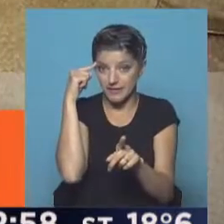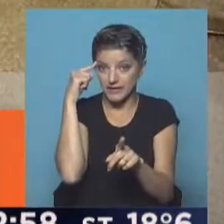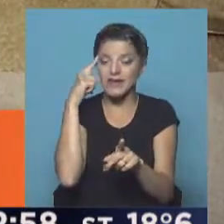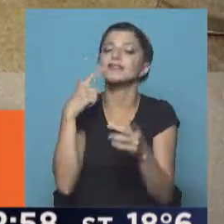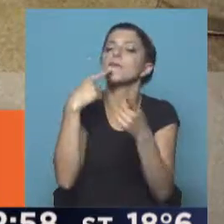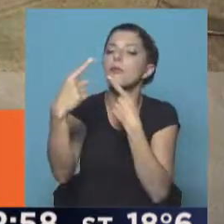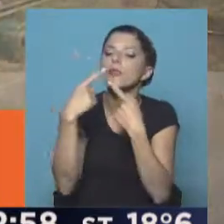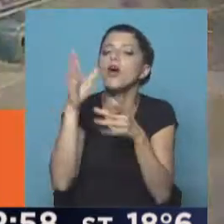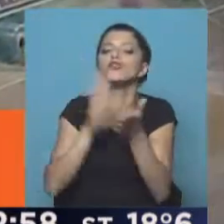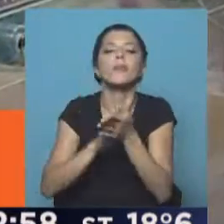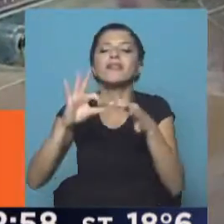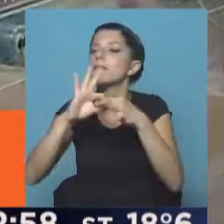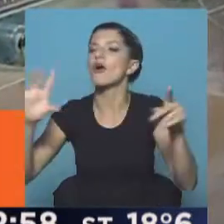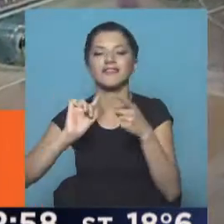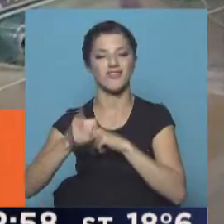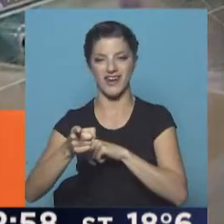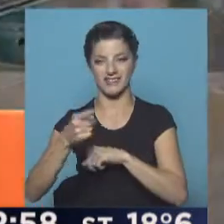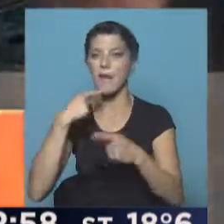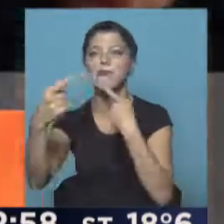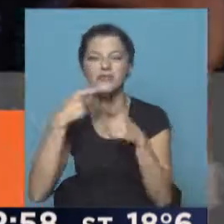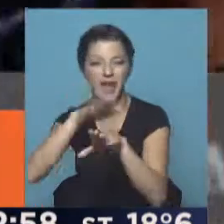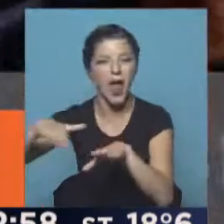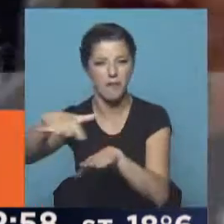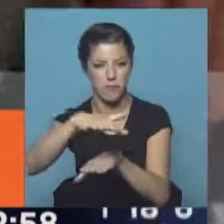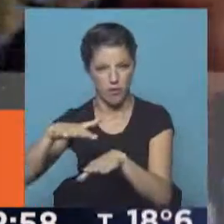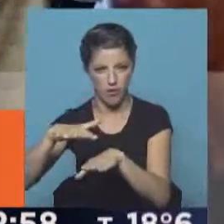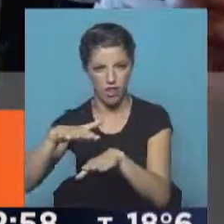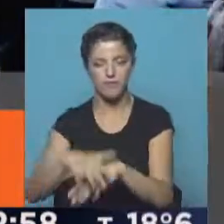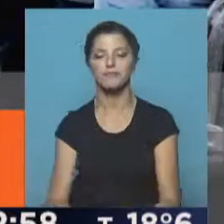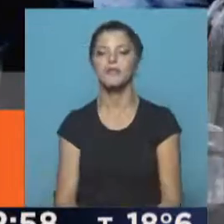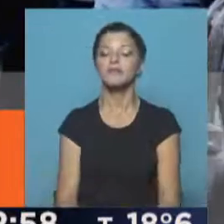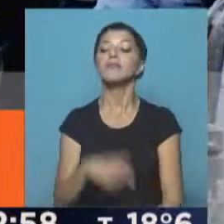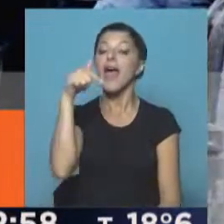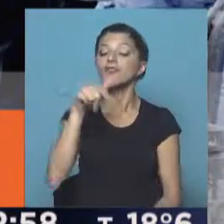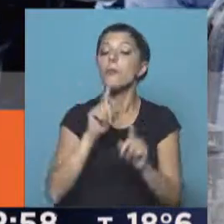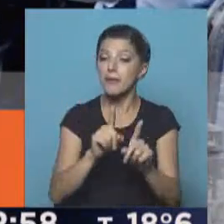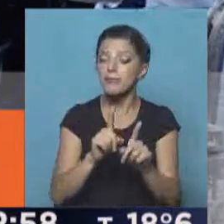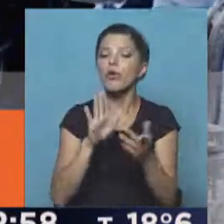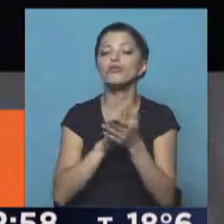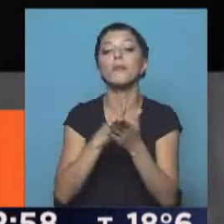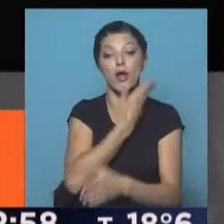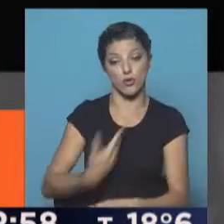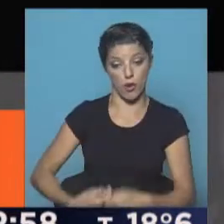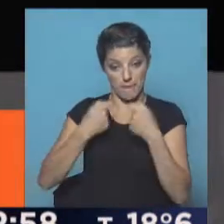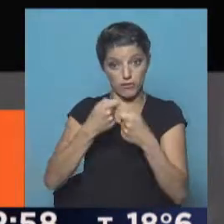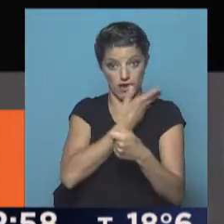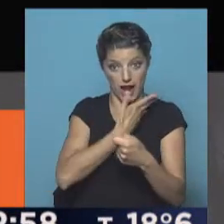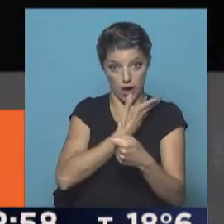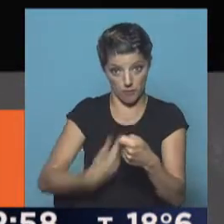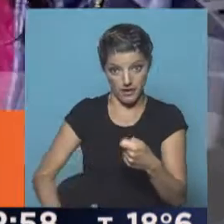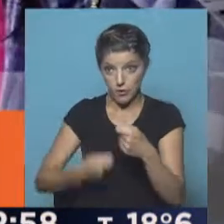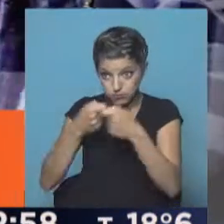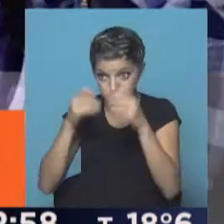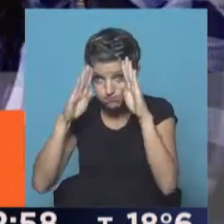a la democracia directa. Las encuestas auguran el triunfo de la opción impulsada por el oficialismo, pero de forma